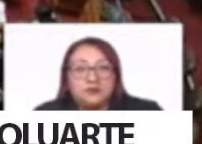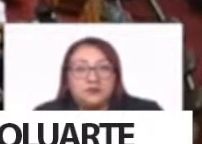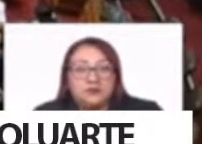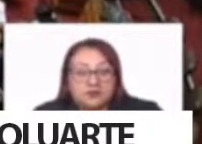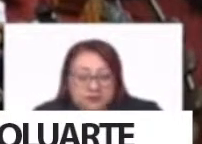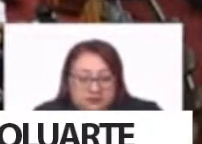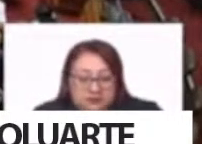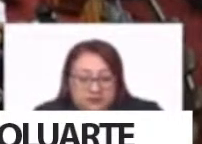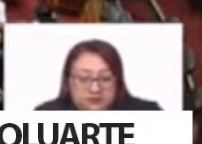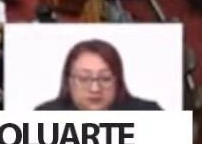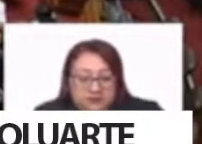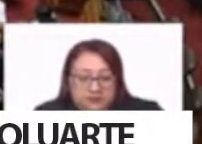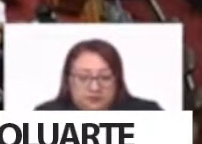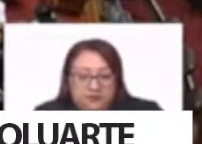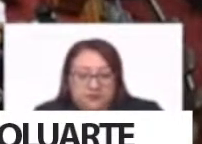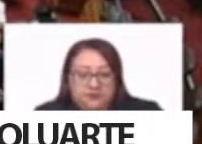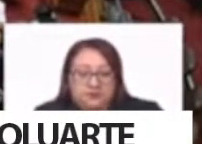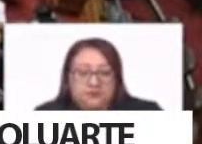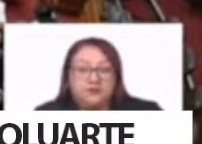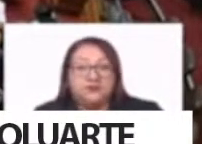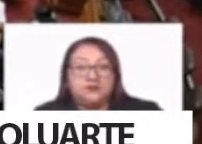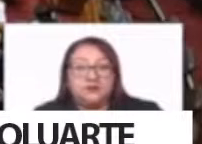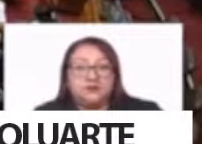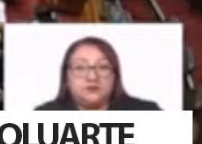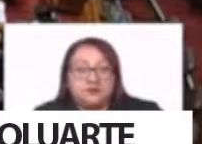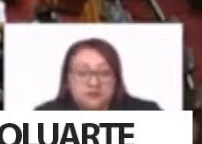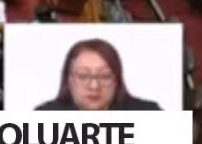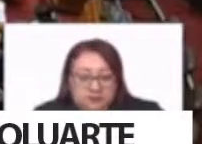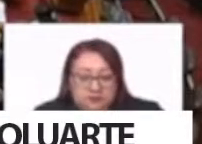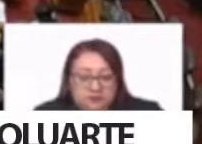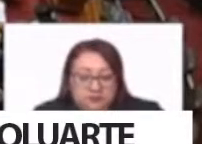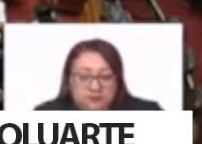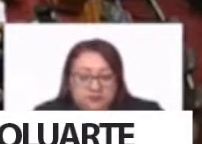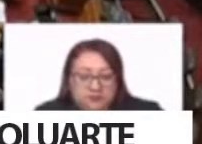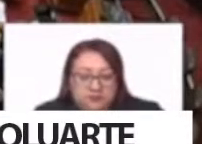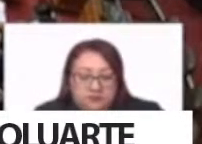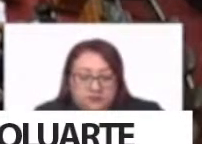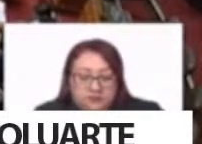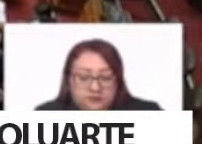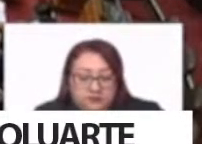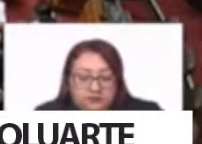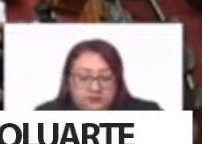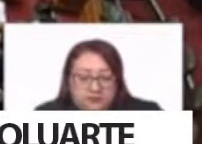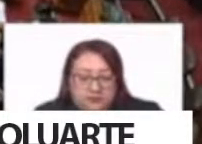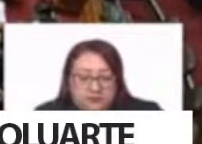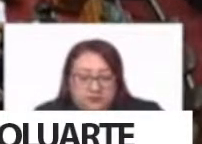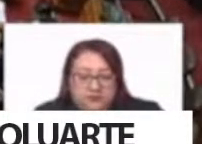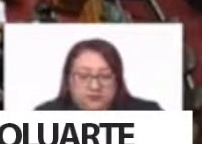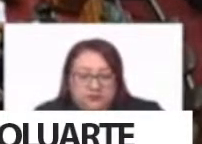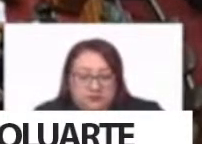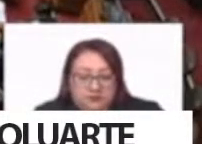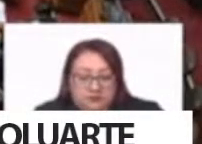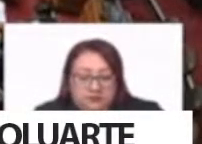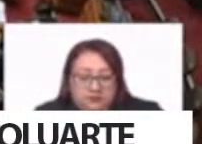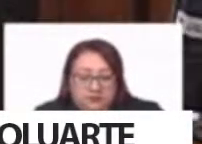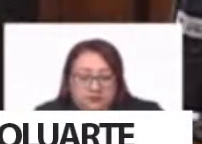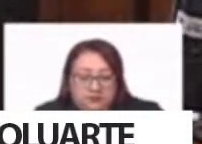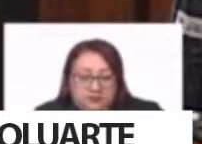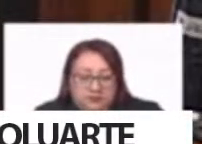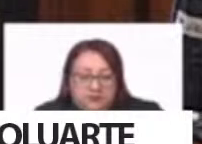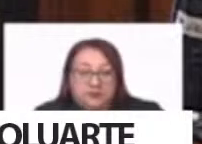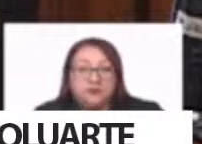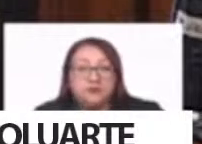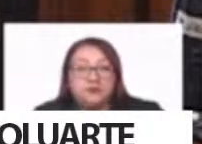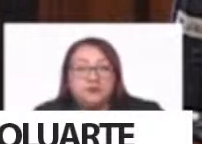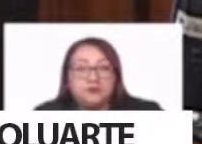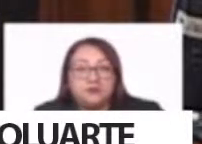Muy bien, entonces en esos momentos se va a proceder a pasar la lista para proceder con la votación. Escuchemos. La mesa directiva le hace llegar